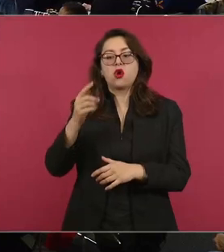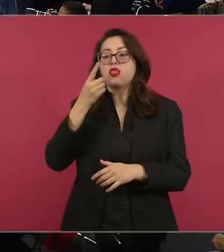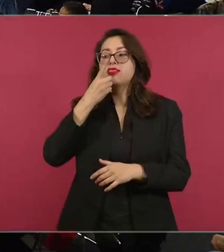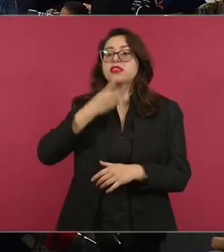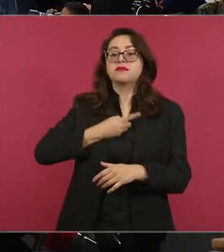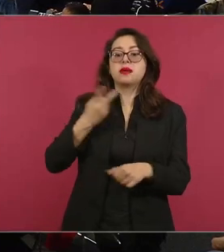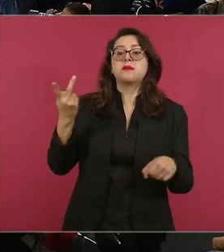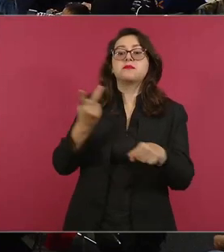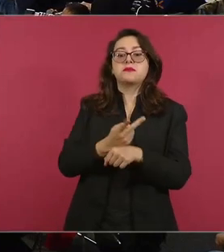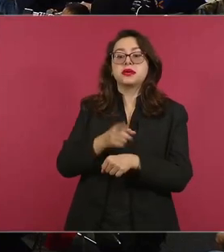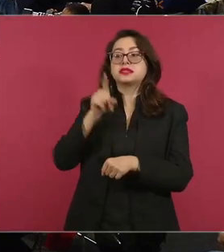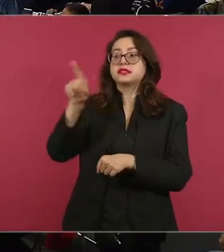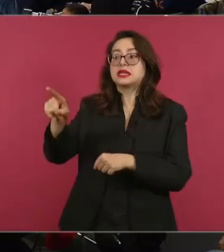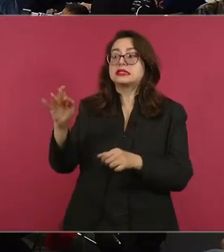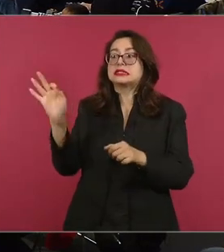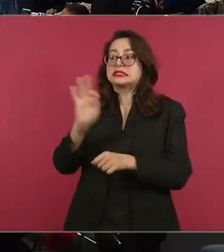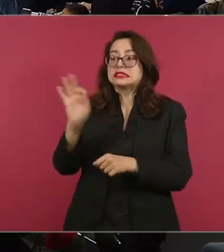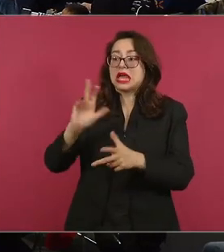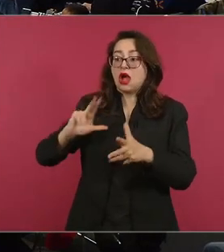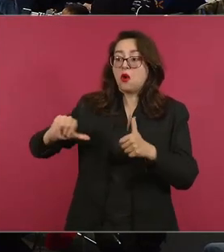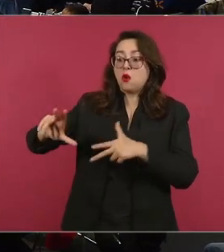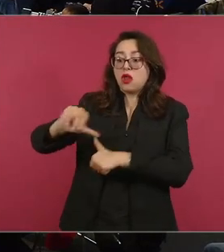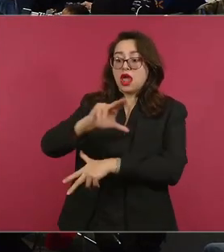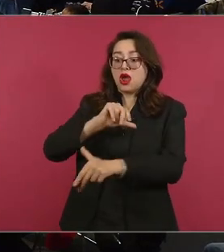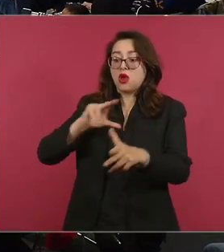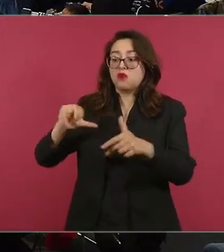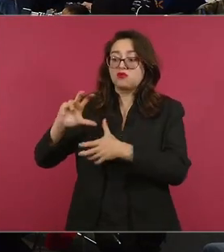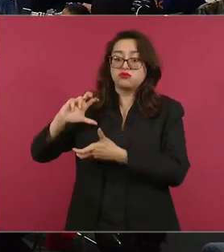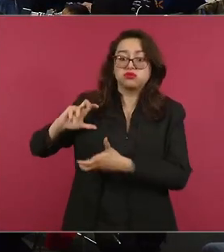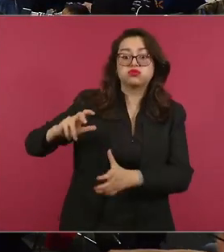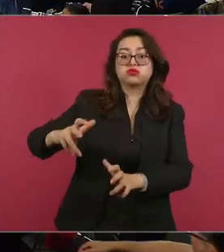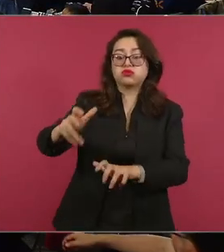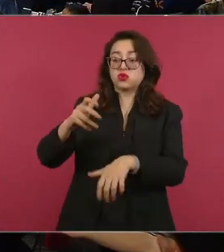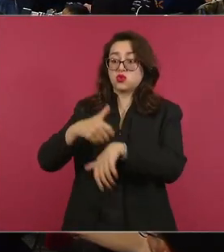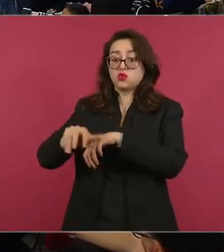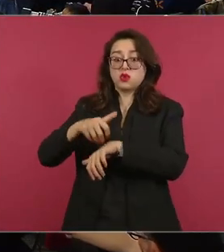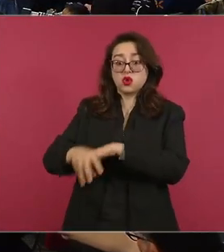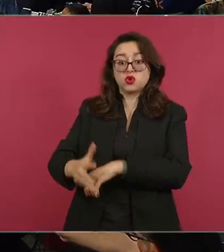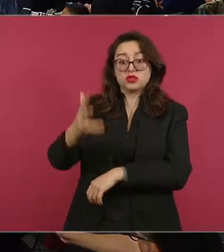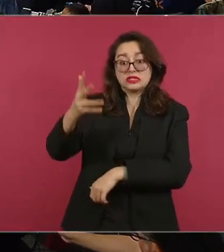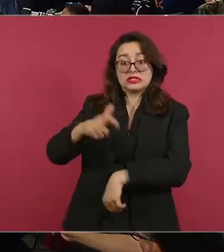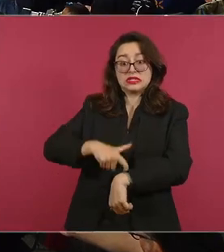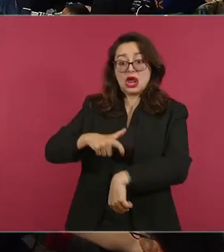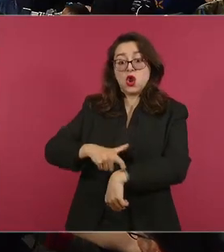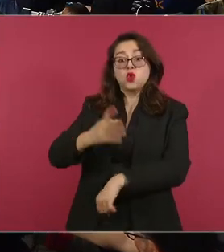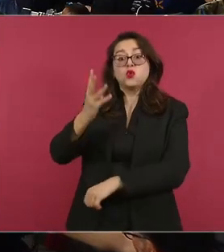la situación que se vive ante la proximidad de Otis. Lucero, hacemos contacto en vivo contigo a las